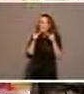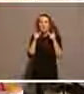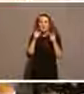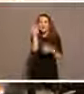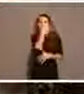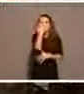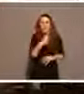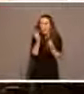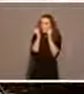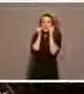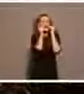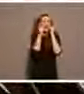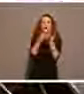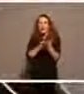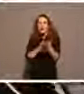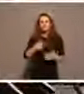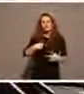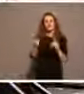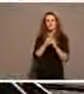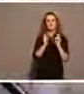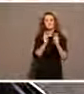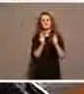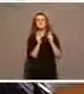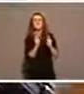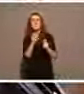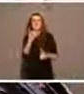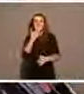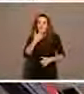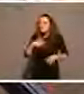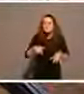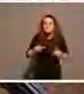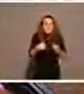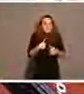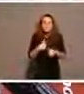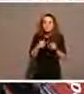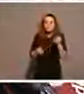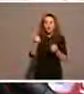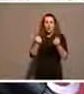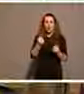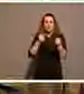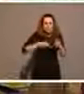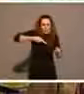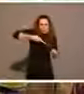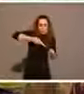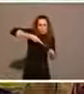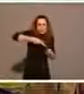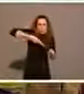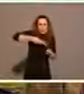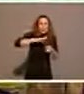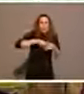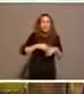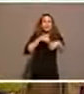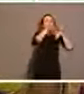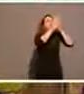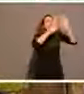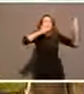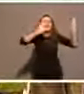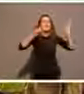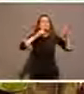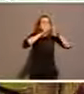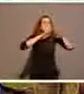carnavales, yo tengo soluciones que seguro que le valen. Con 10 metros de fibra, con un corcho y silicona, más un cartón de huevo y sonorizo